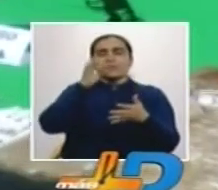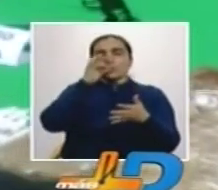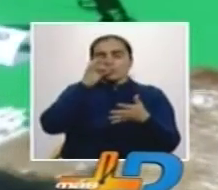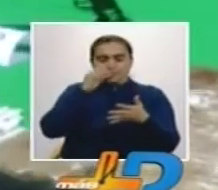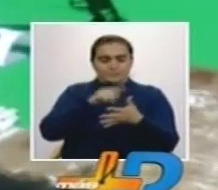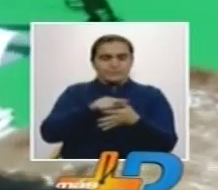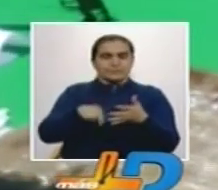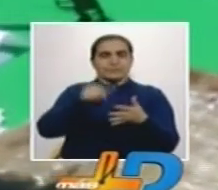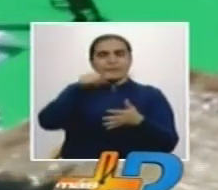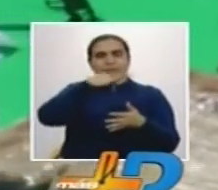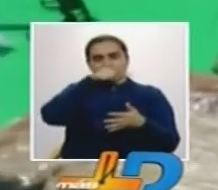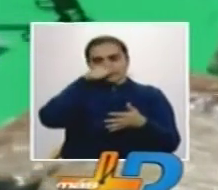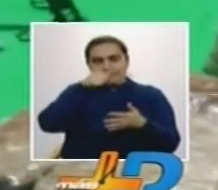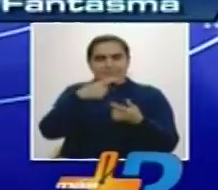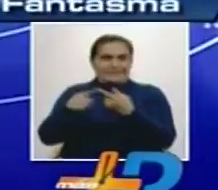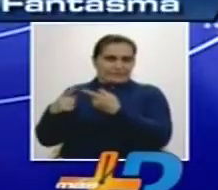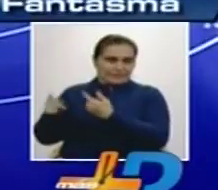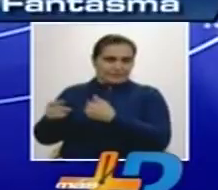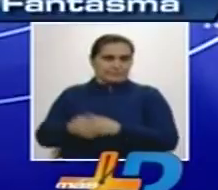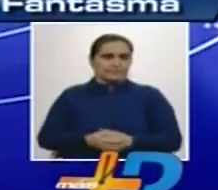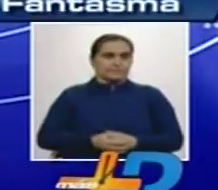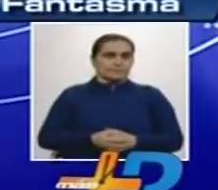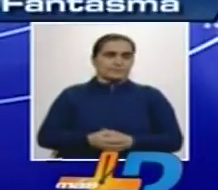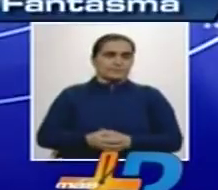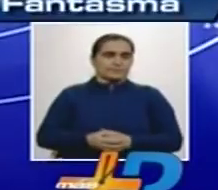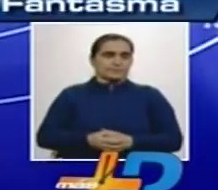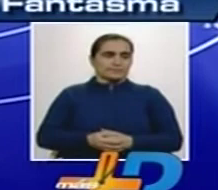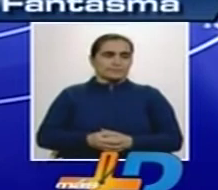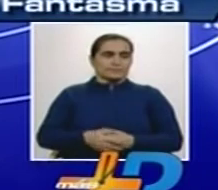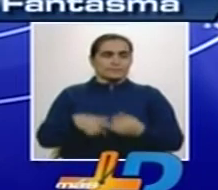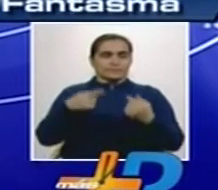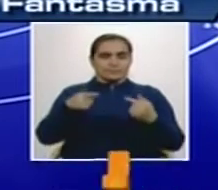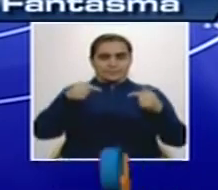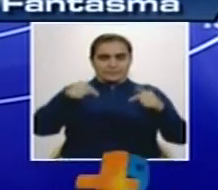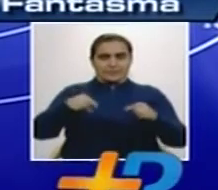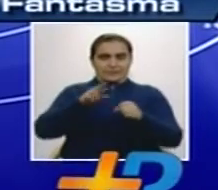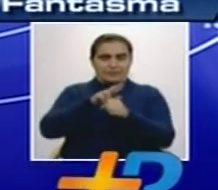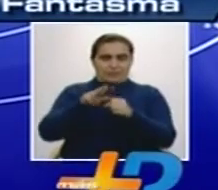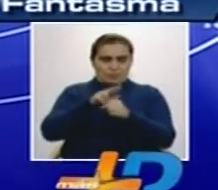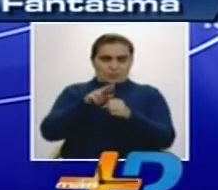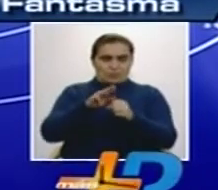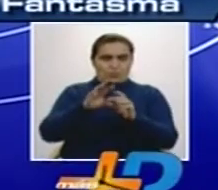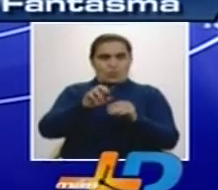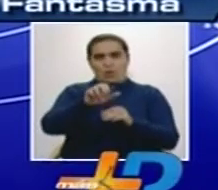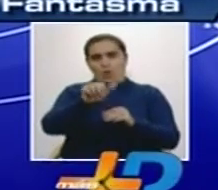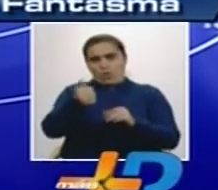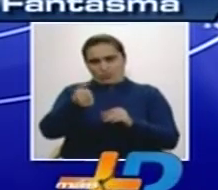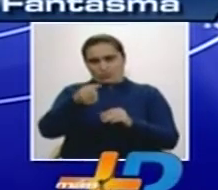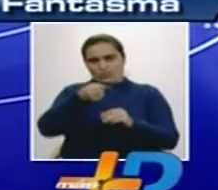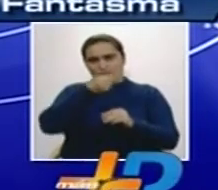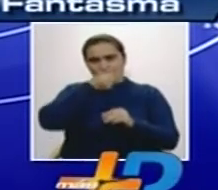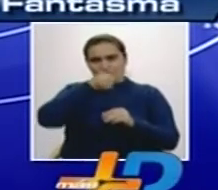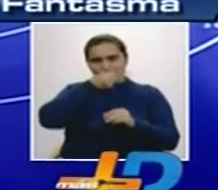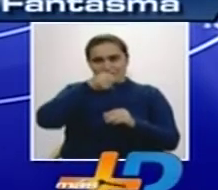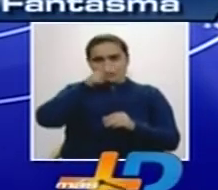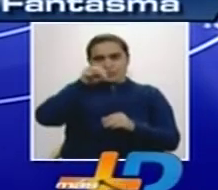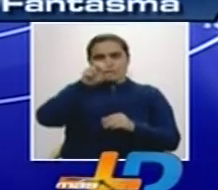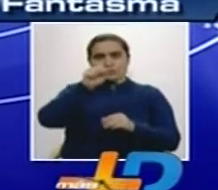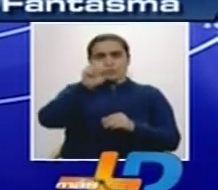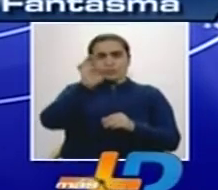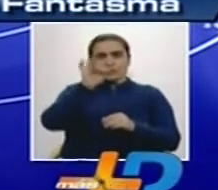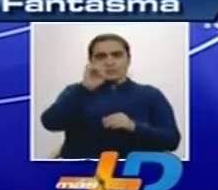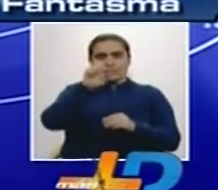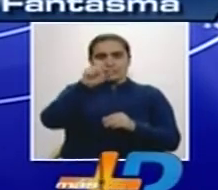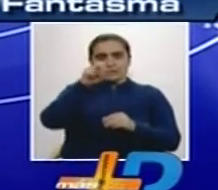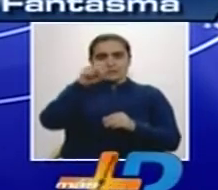dejadas a disposición de la fiscalía. Un editor de noticiero regional Noticinco murió luego de ser arrollado por una tractomula